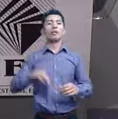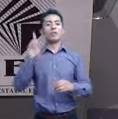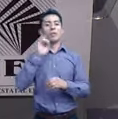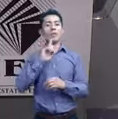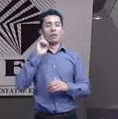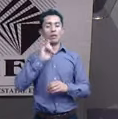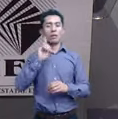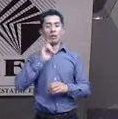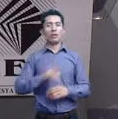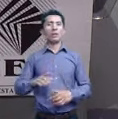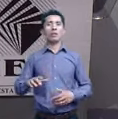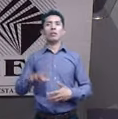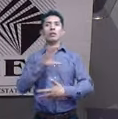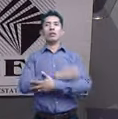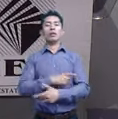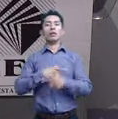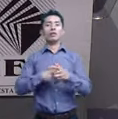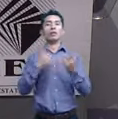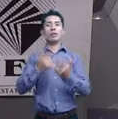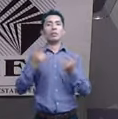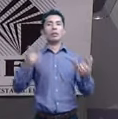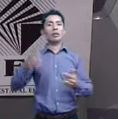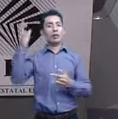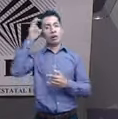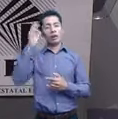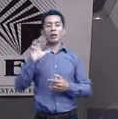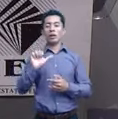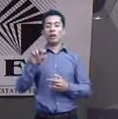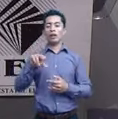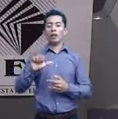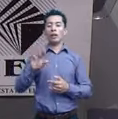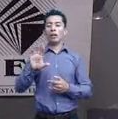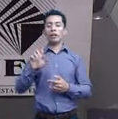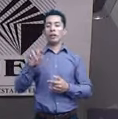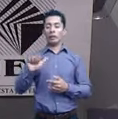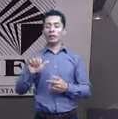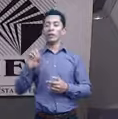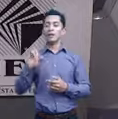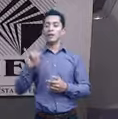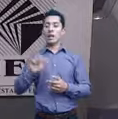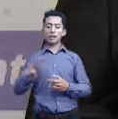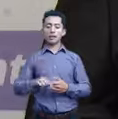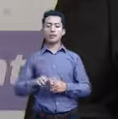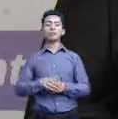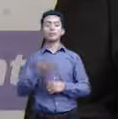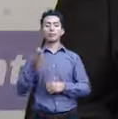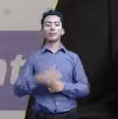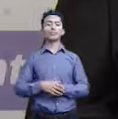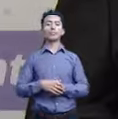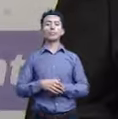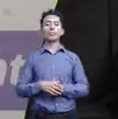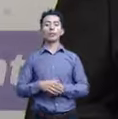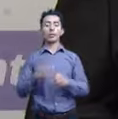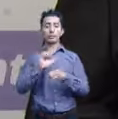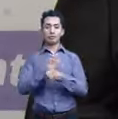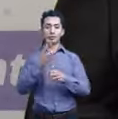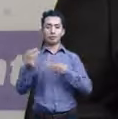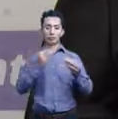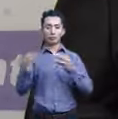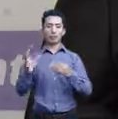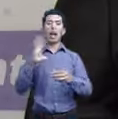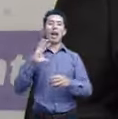de la candidatura Seguiremos Haciendo Historia en Hidalgo, Ana Berta Díaz Gutiérrez. Adelante, candidata. No solo la pandemia